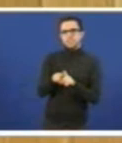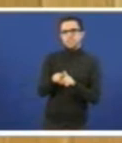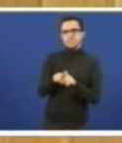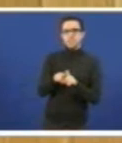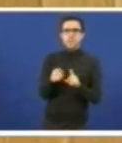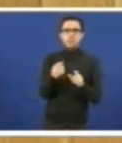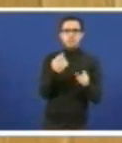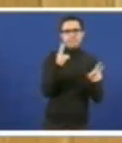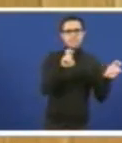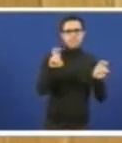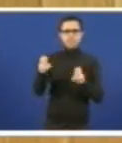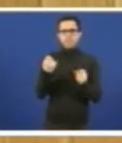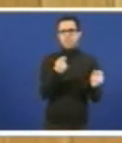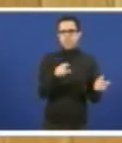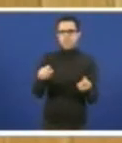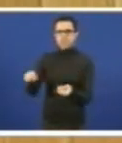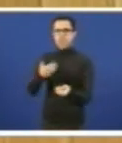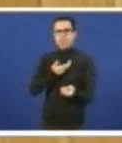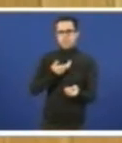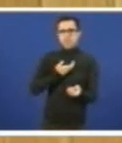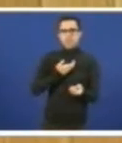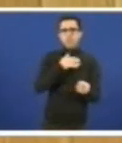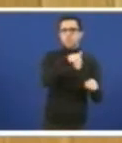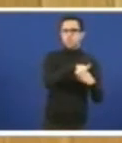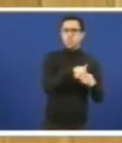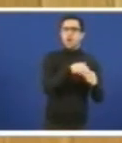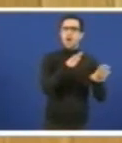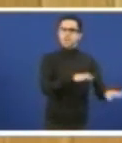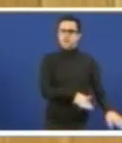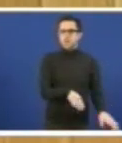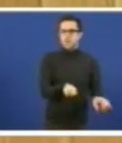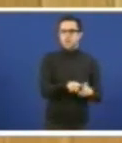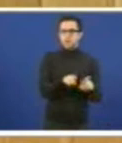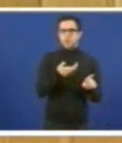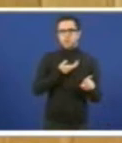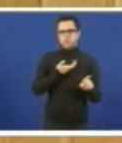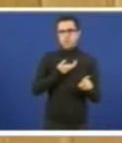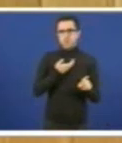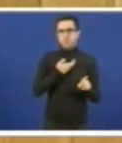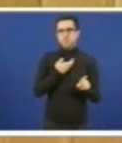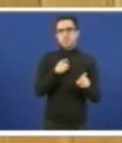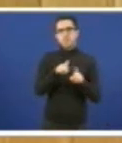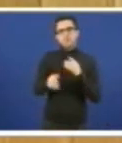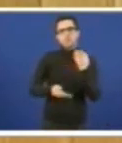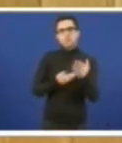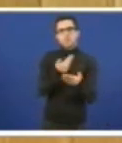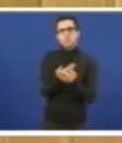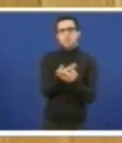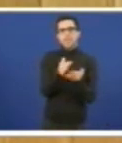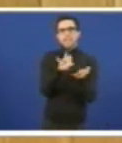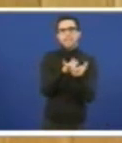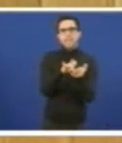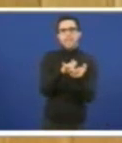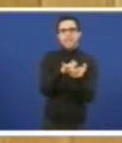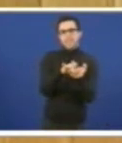nesta Cámara nos concellos, nos cales efectivamente o que se propón é que sexa entendido como o Día de Rosalía